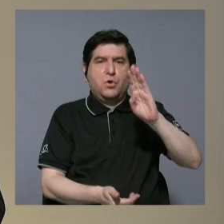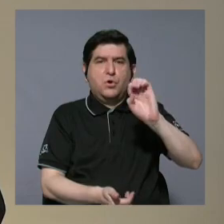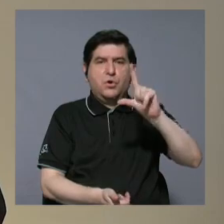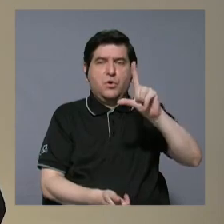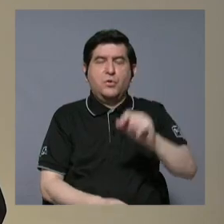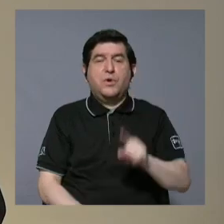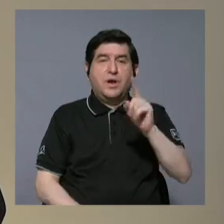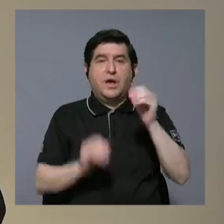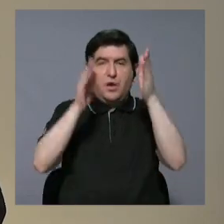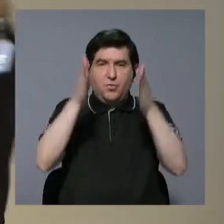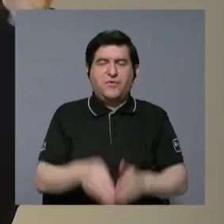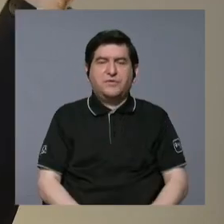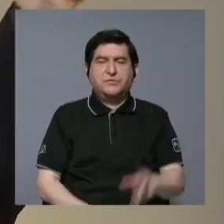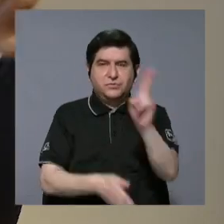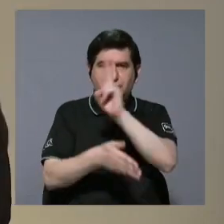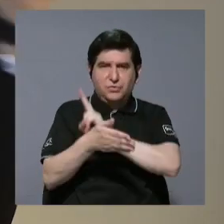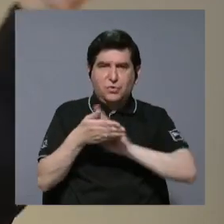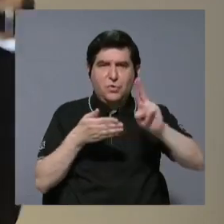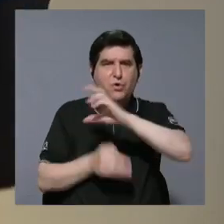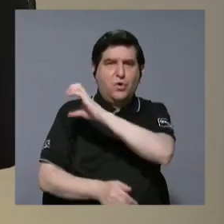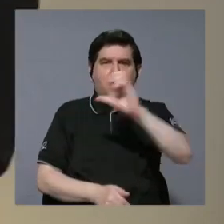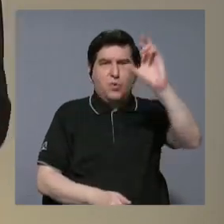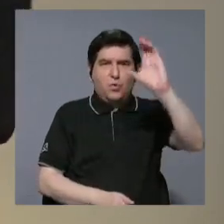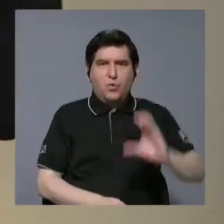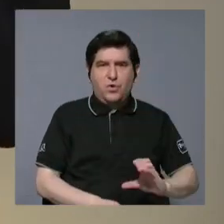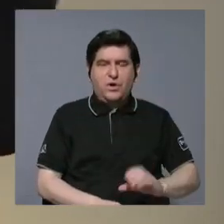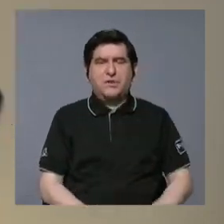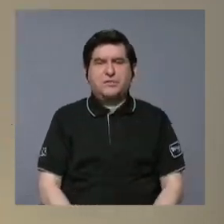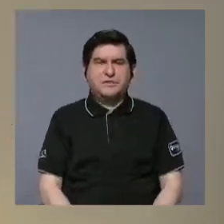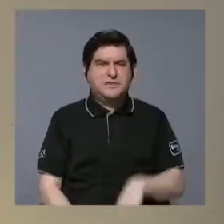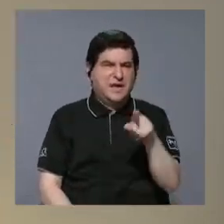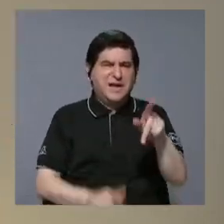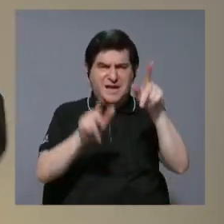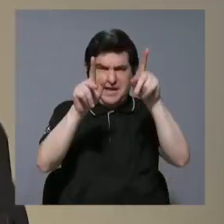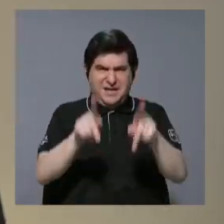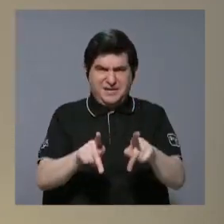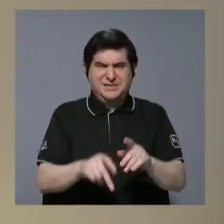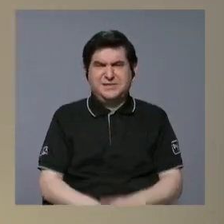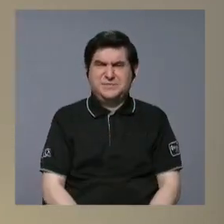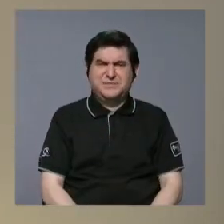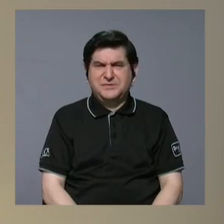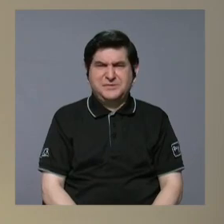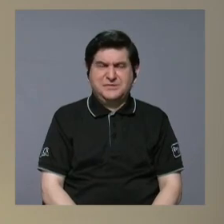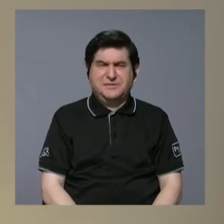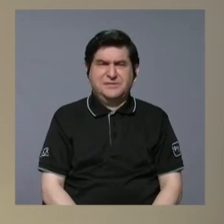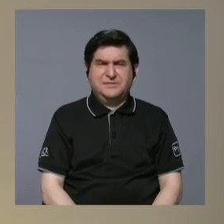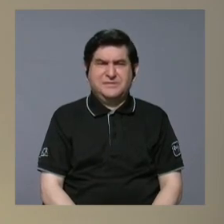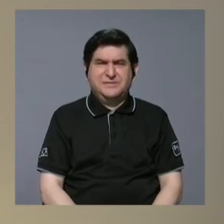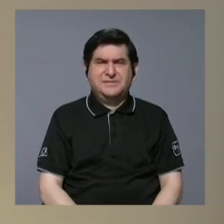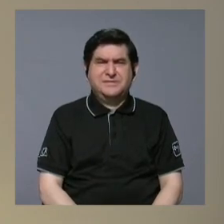de Chicago, y uno pensaría, bueno, la Universidad de Chicago, esta gente, si estos y los otros.